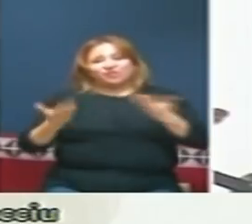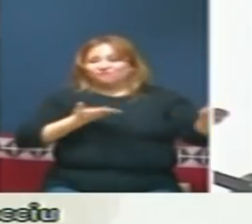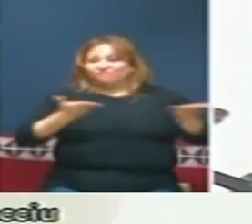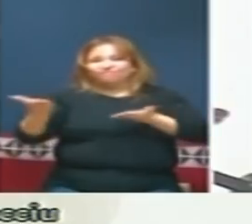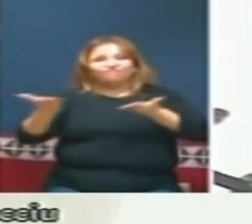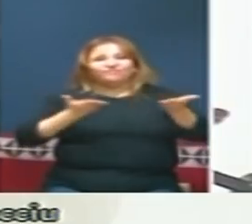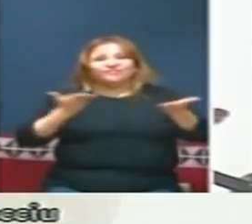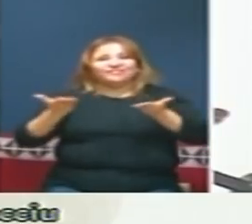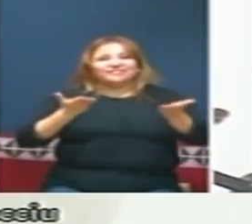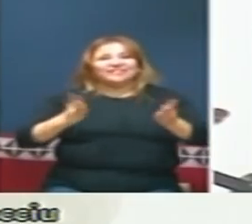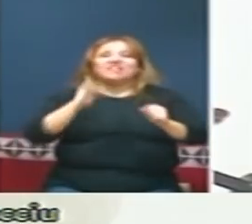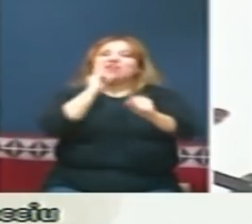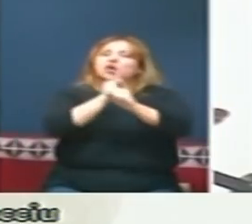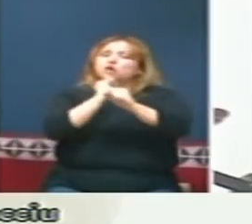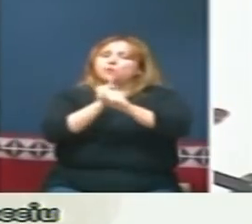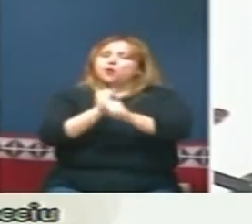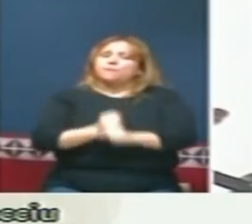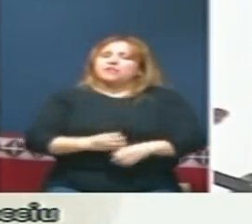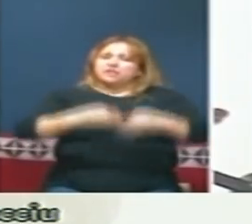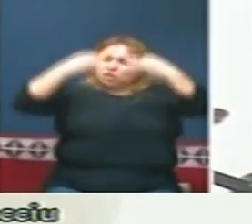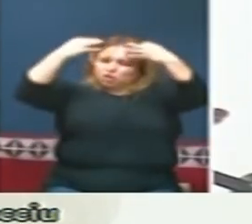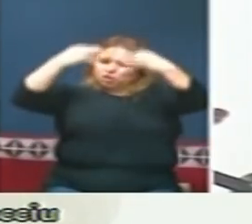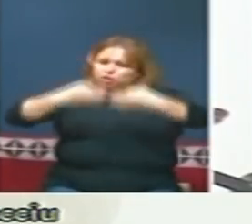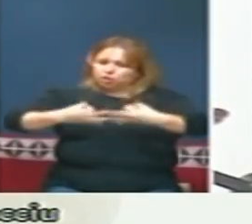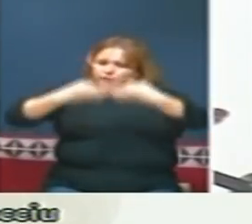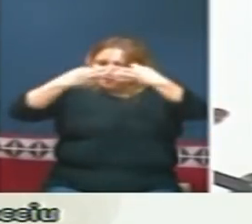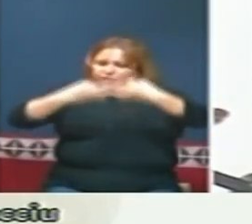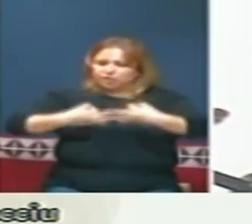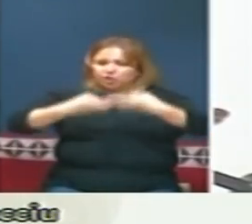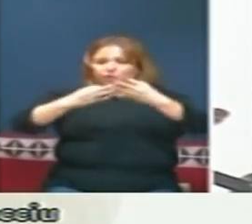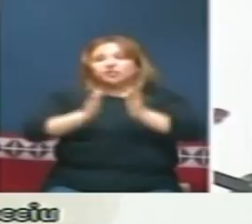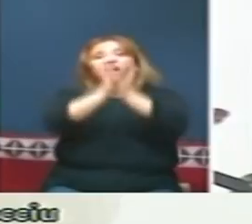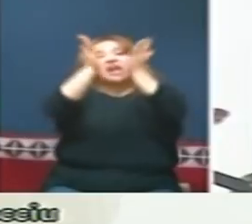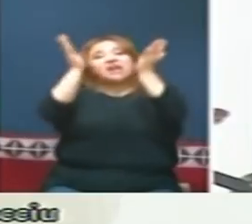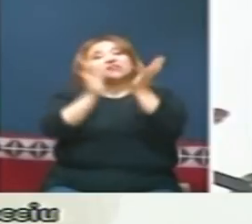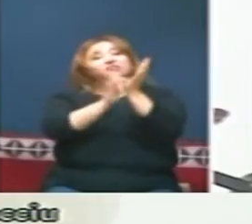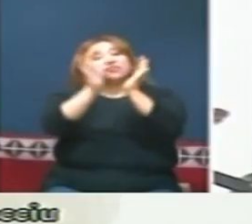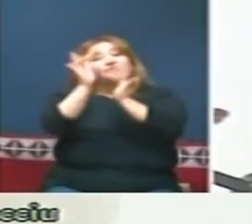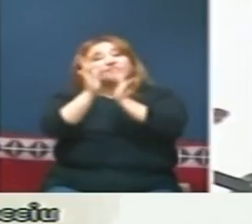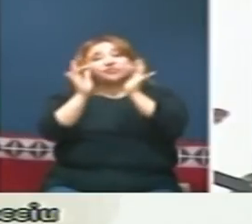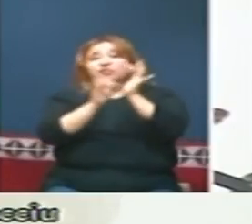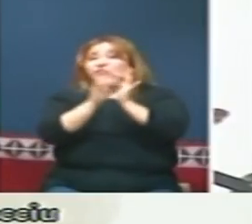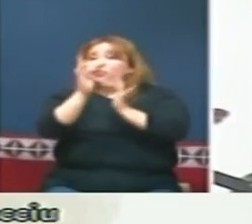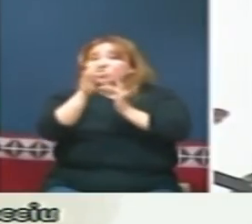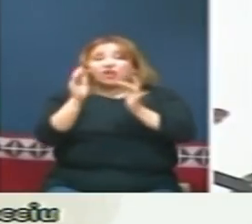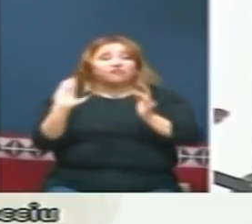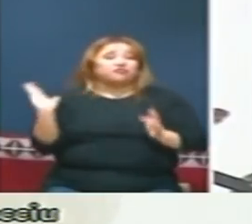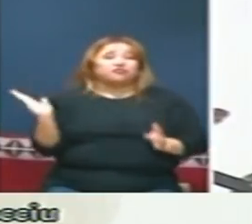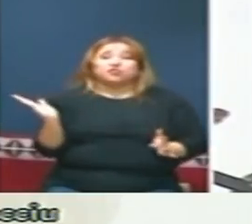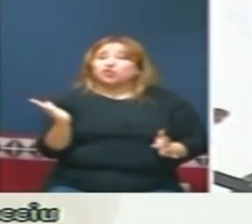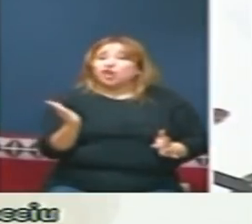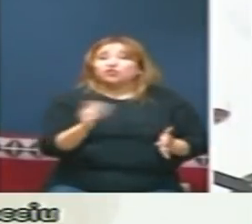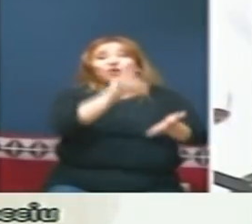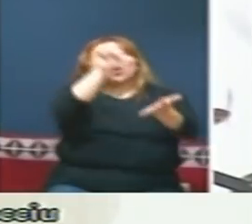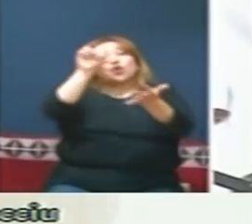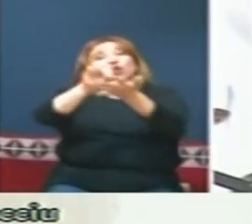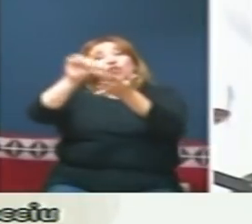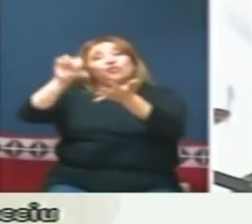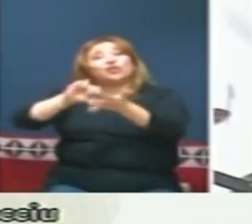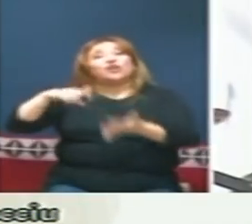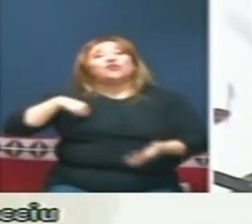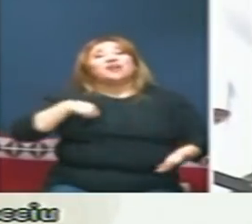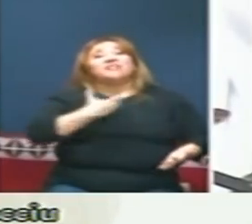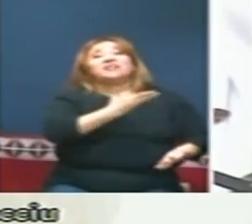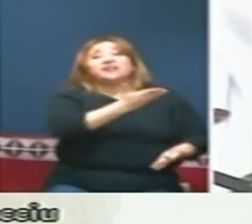una iglesia comprometida en el testimoniar el Evangelio en todos los ámbitos de la